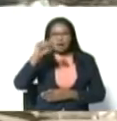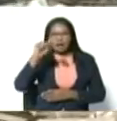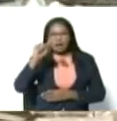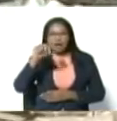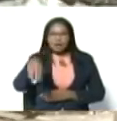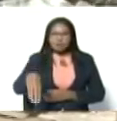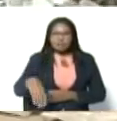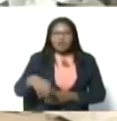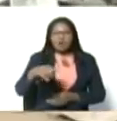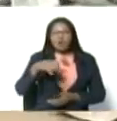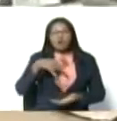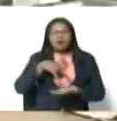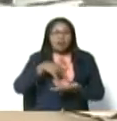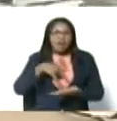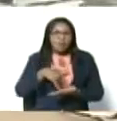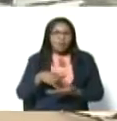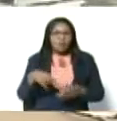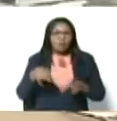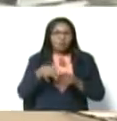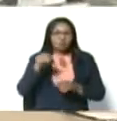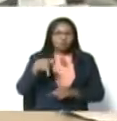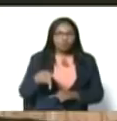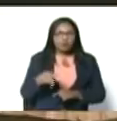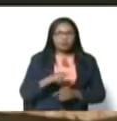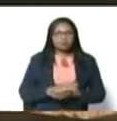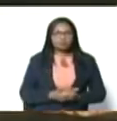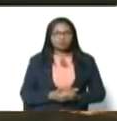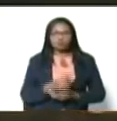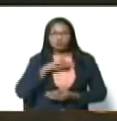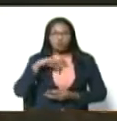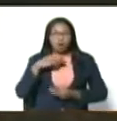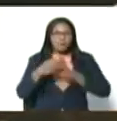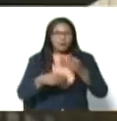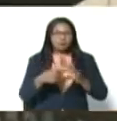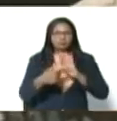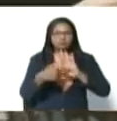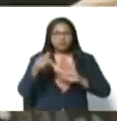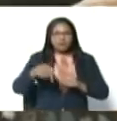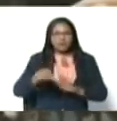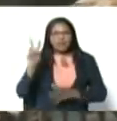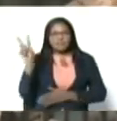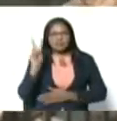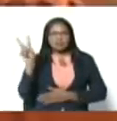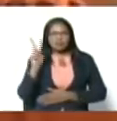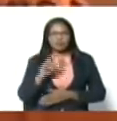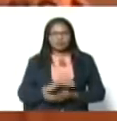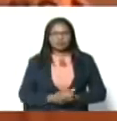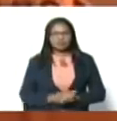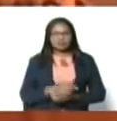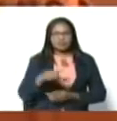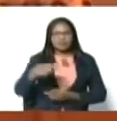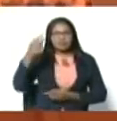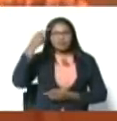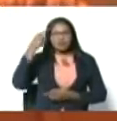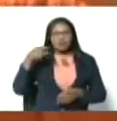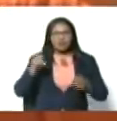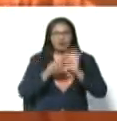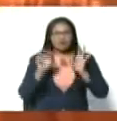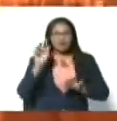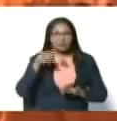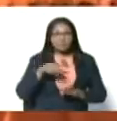Carabobo, el día de hoy vamos a hacer un hecho inédito en Venezuela. El día de hoy es histórico para nuestro